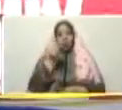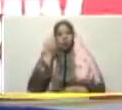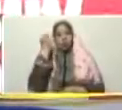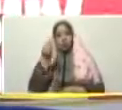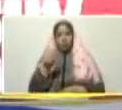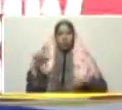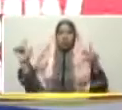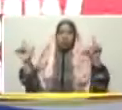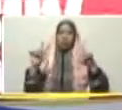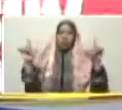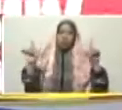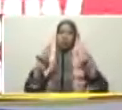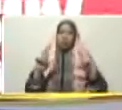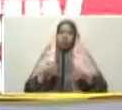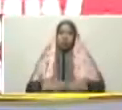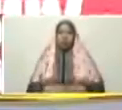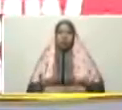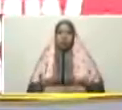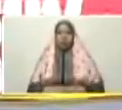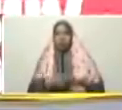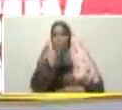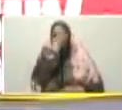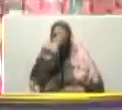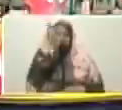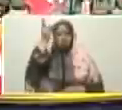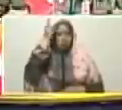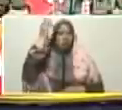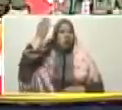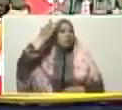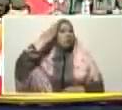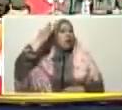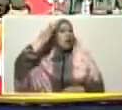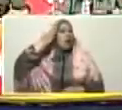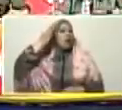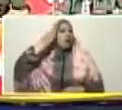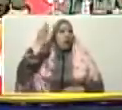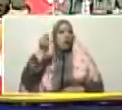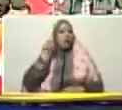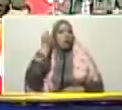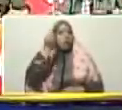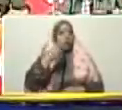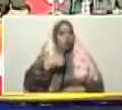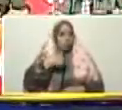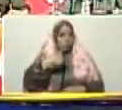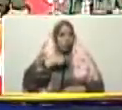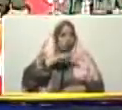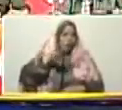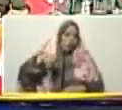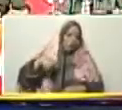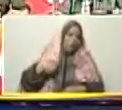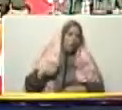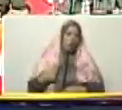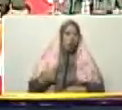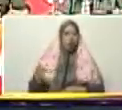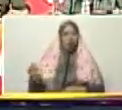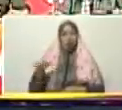aire diosdado ya sé diosdado sabe estas opiniones sí por eso